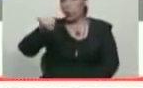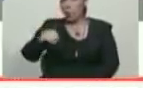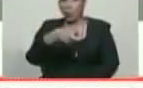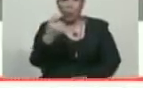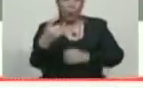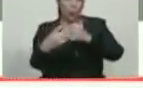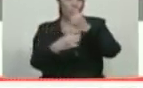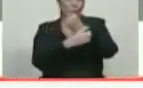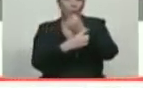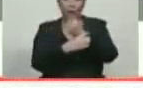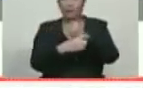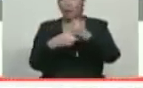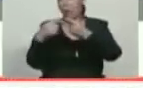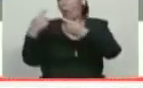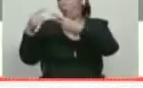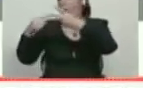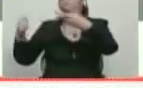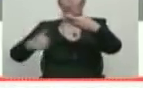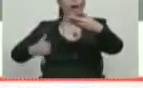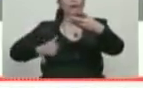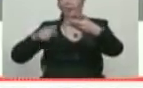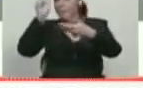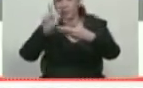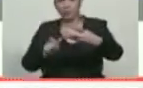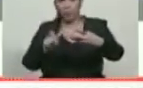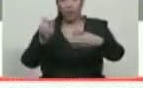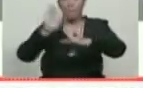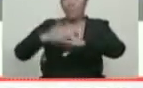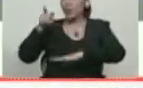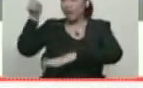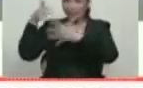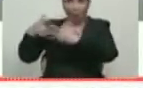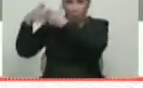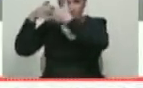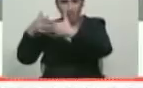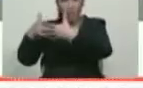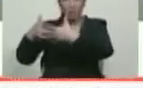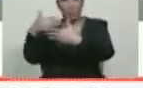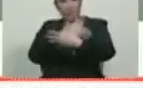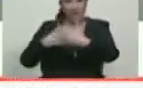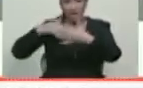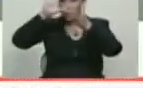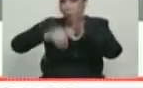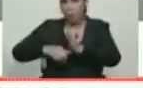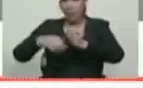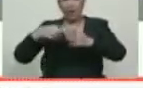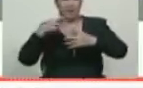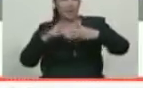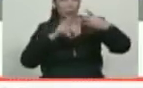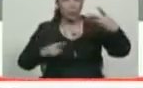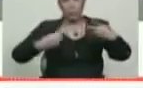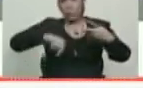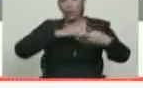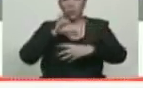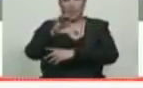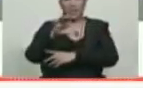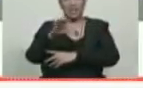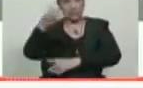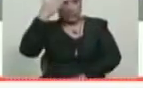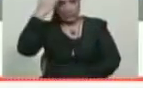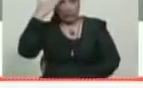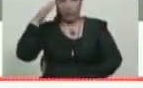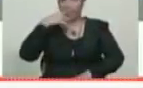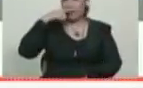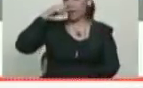es cualquiera. Porque ellos quieren ir por los recursos de nuestra patria. Y ellos saben que Nicolás